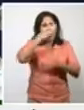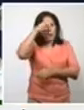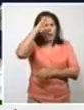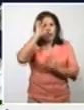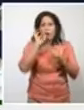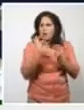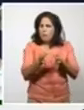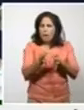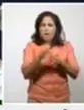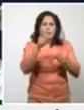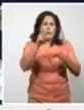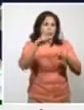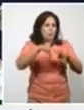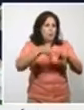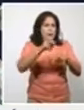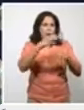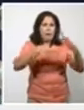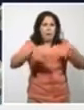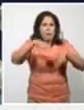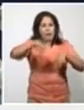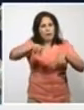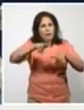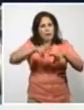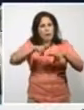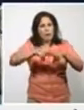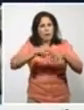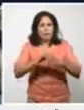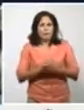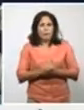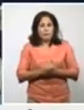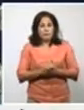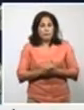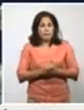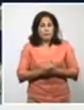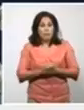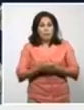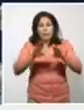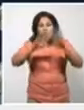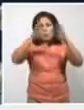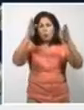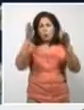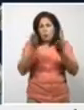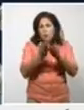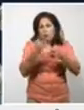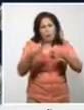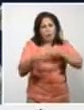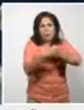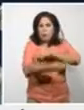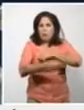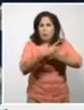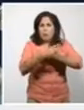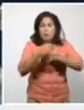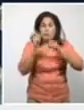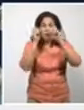Centro Habana y Playa, aquí en La Habana. El mundo, realmente uno ve las noticias,